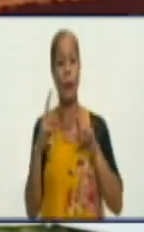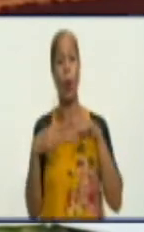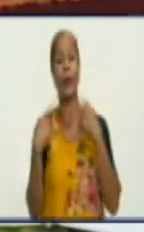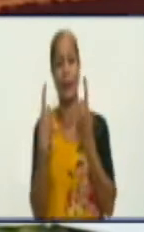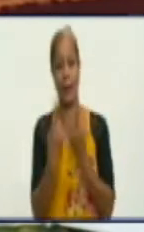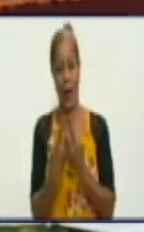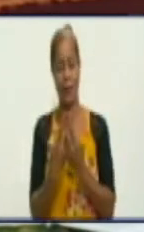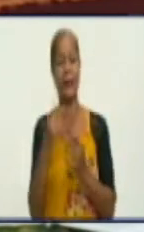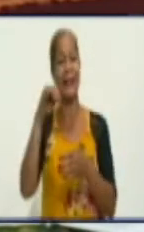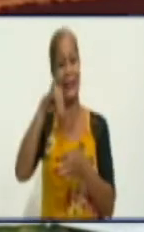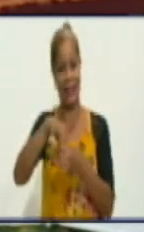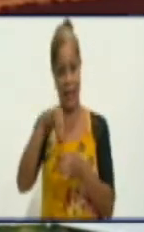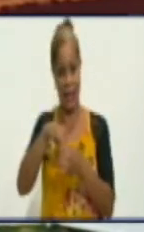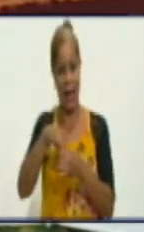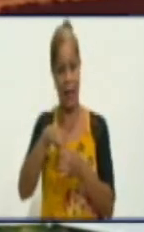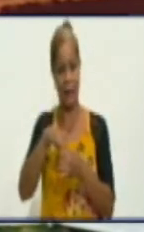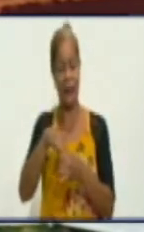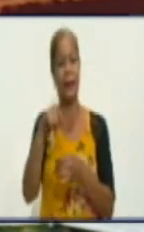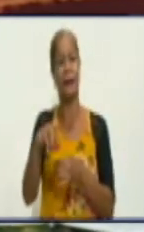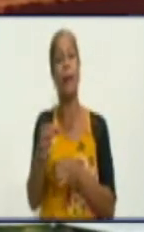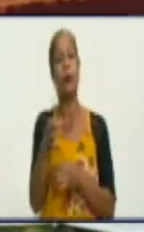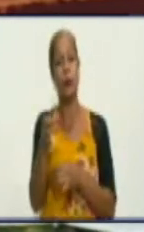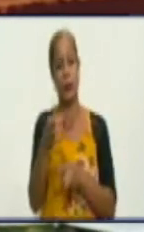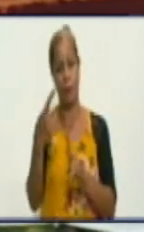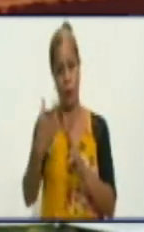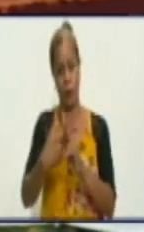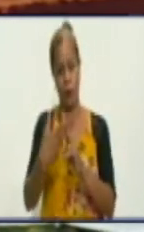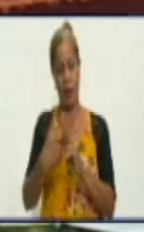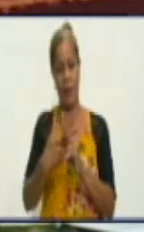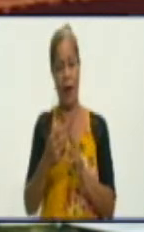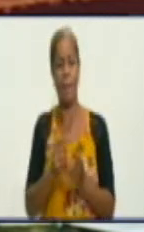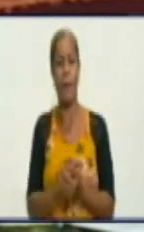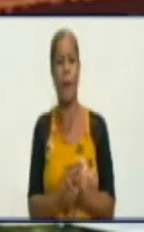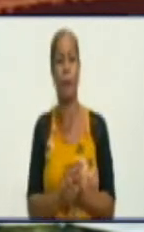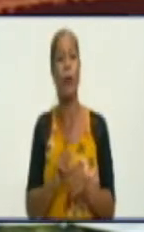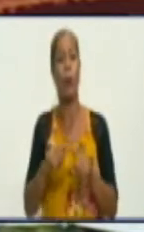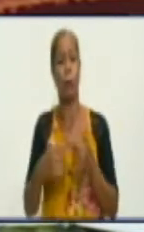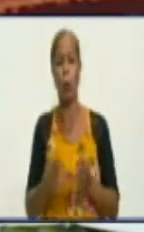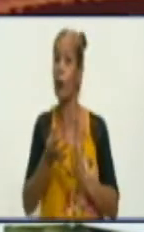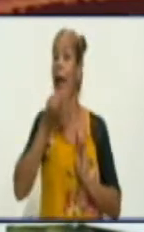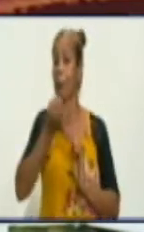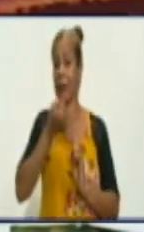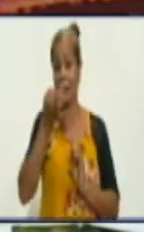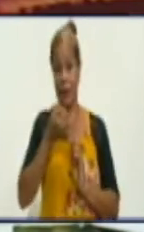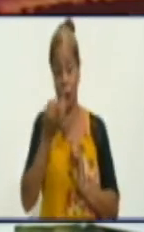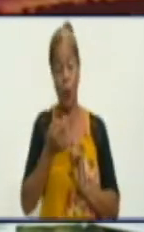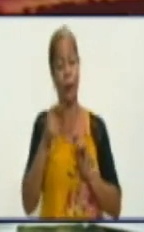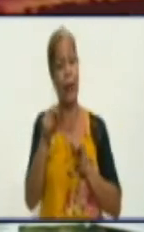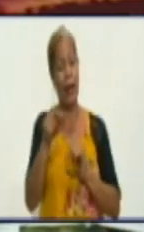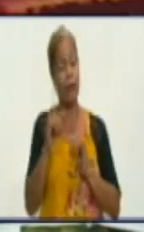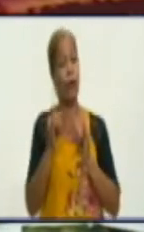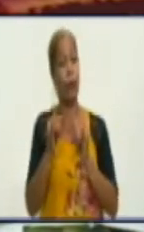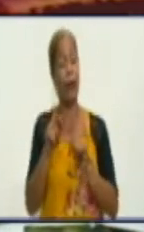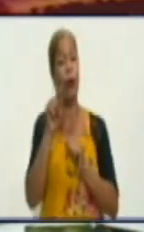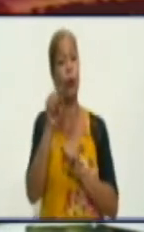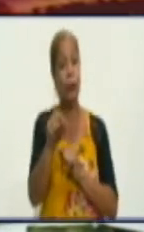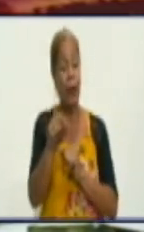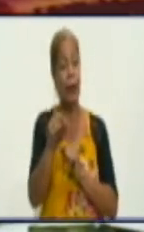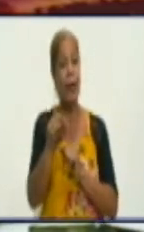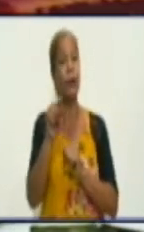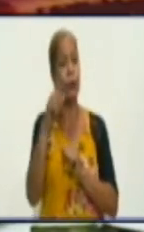Policlínico Tipo 3 Jimmy Hirschel de nuestra ciudad de Bayamo, por la explicación exhaustiva que nos ha dado en la tarde de hoy. Ya usted sabe, una